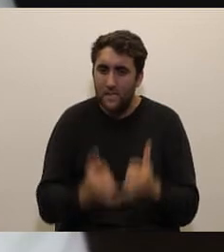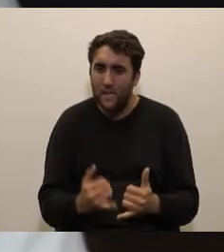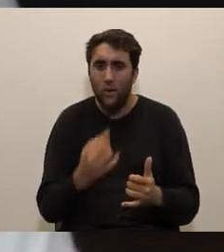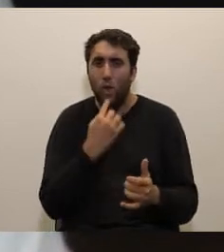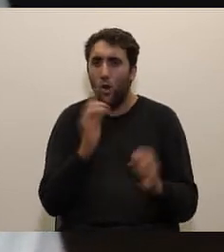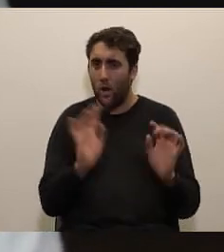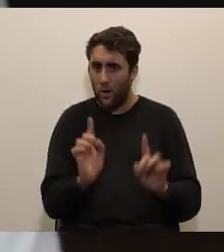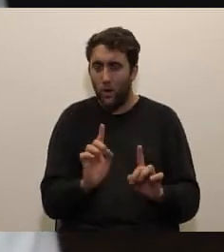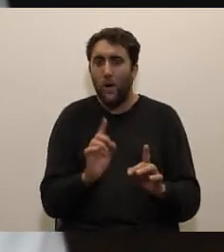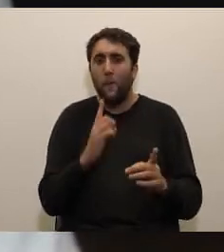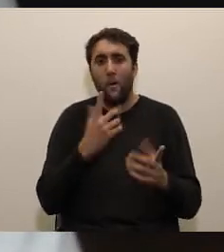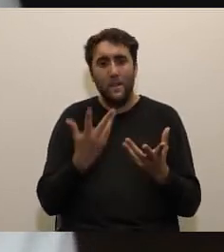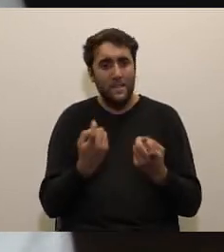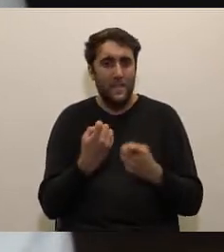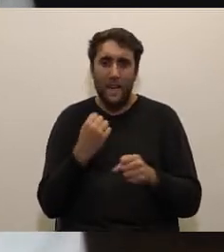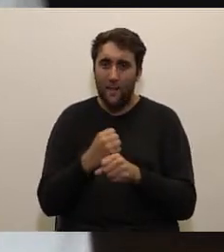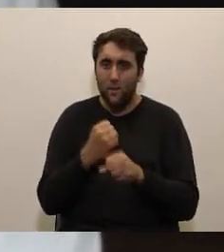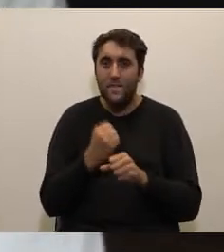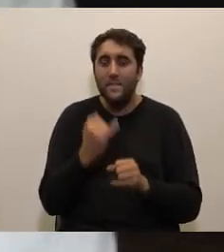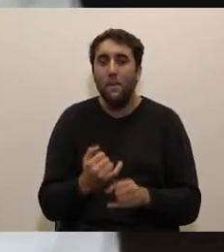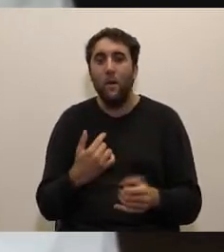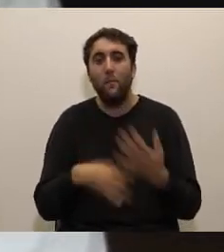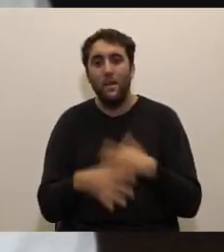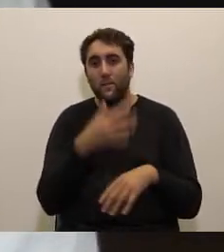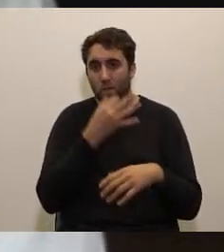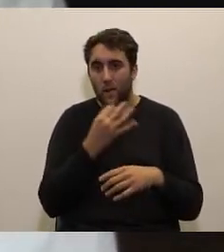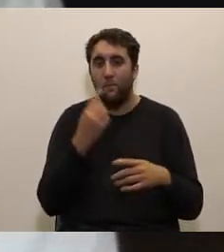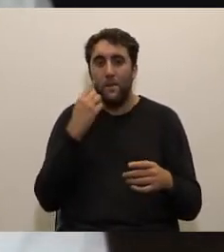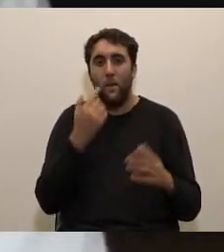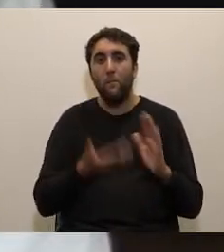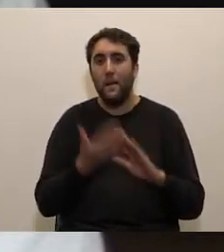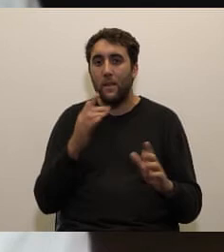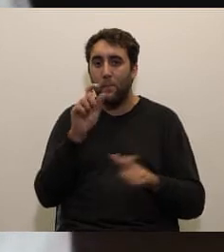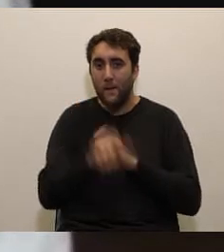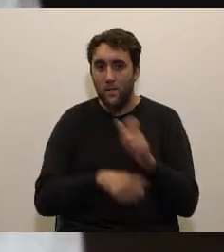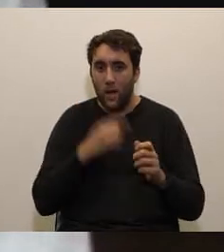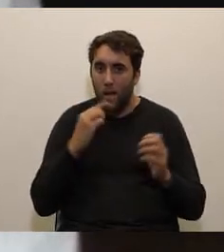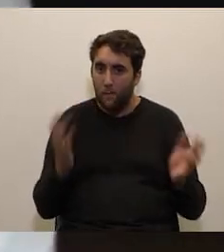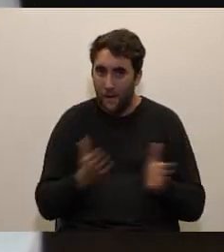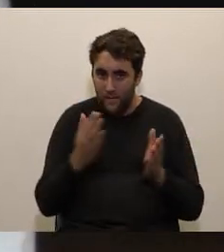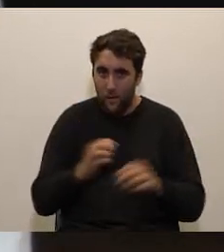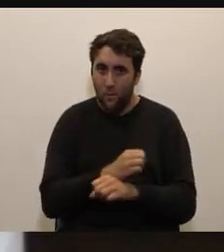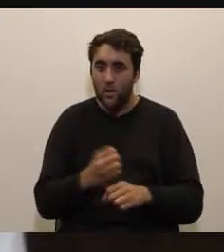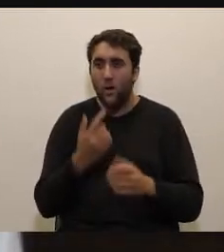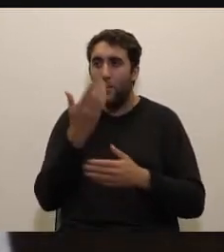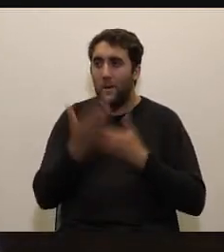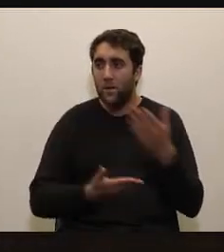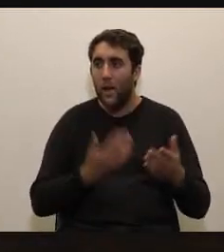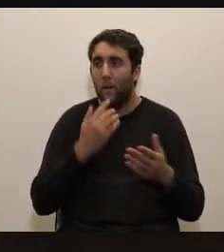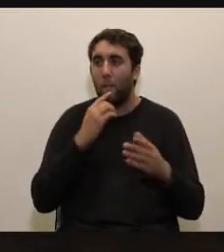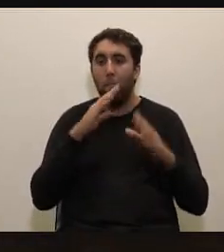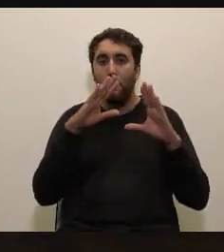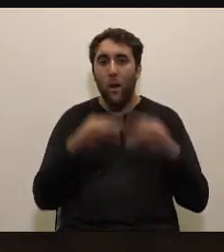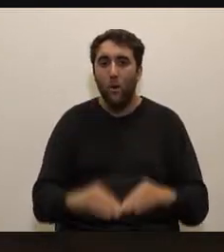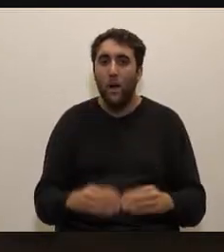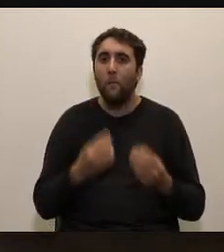quita, y muchas más personas podrían participar. De hecho, estoy viendo el chat y está lleno de gente preguntando cómo